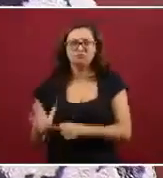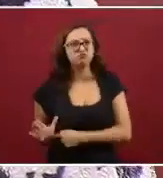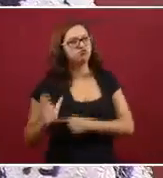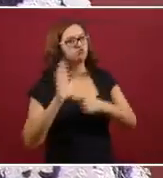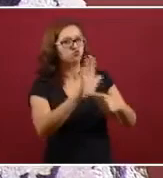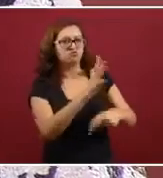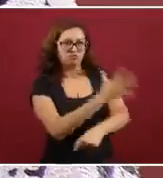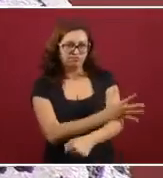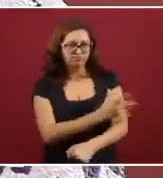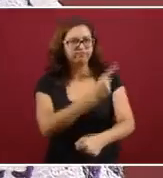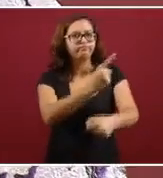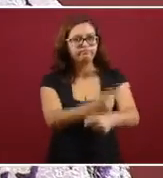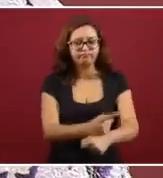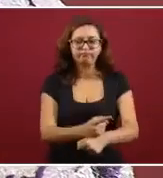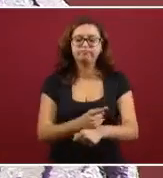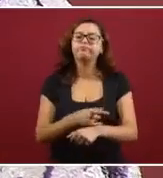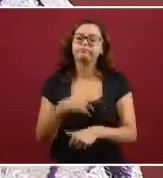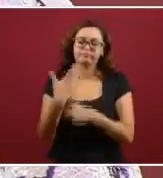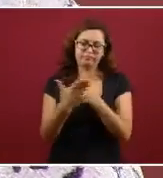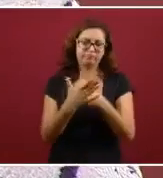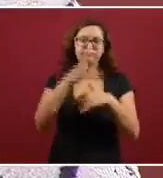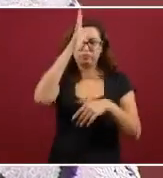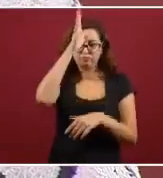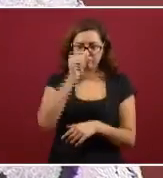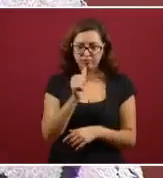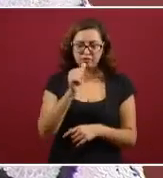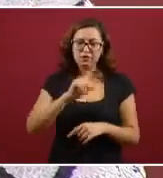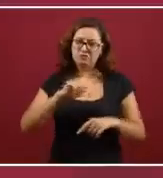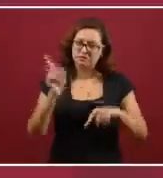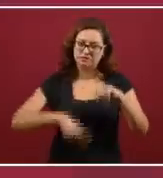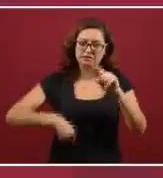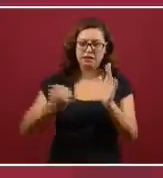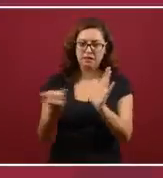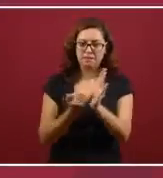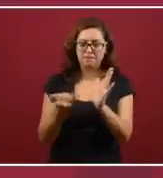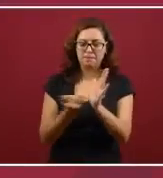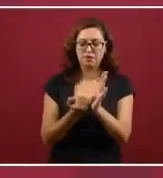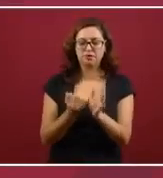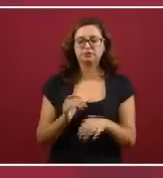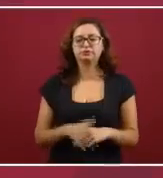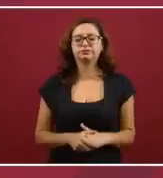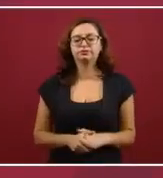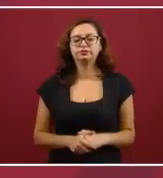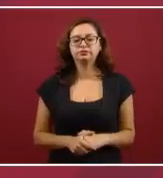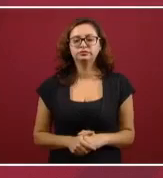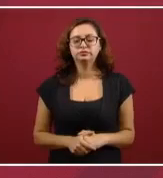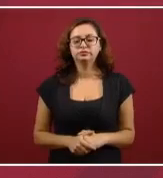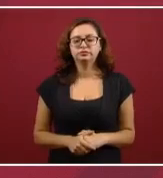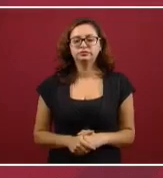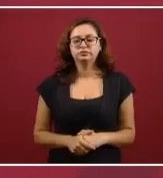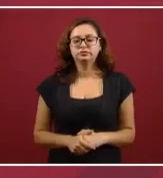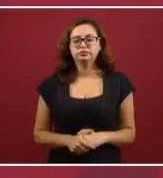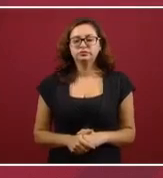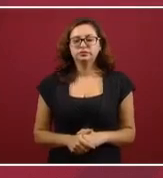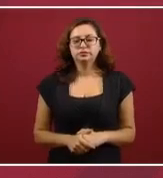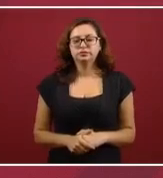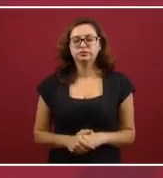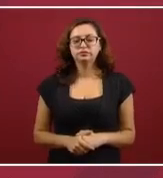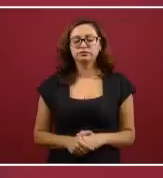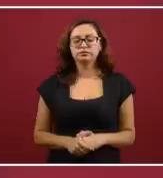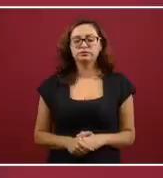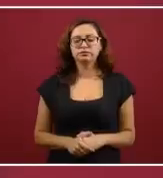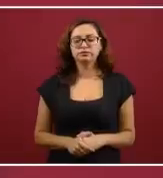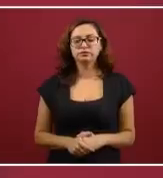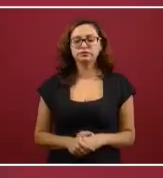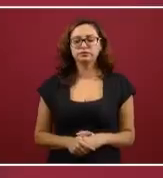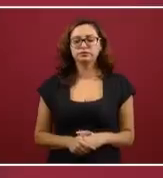entonces llegar al acuerdo de suspensión. En la fecha para presentar la resolución, el